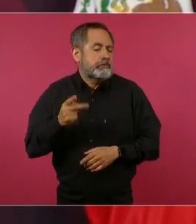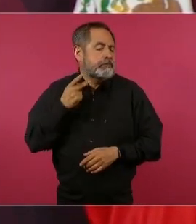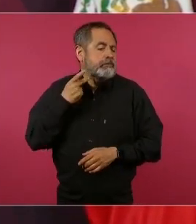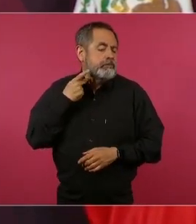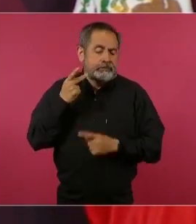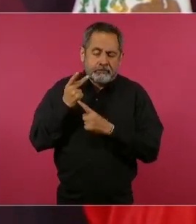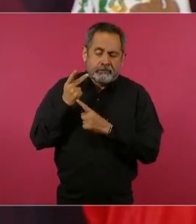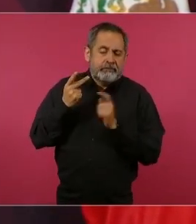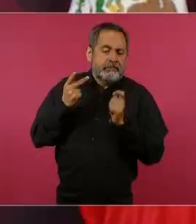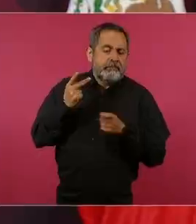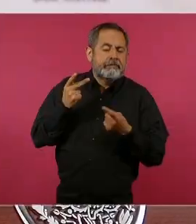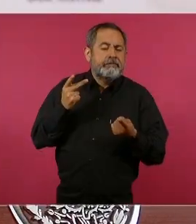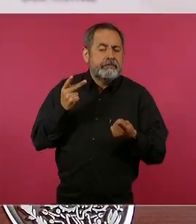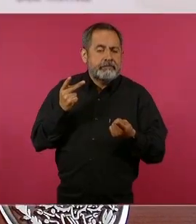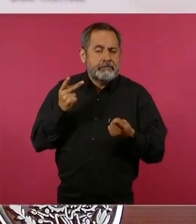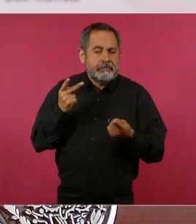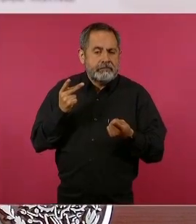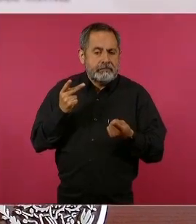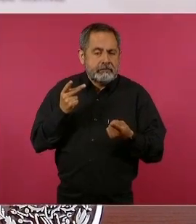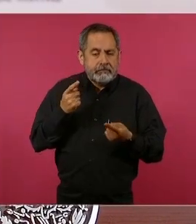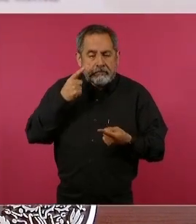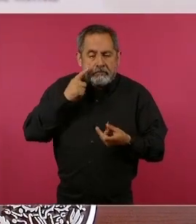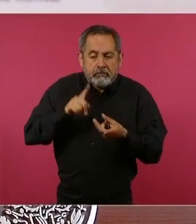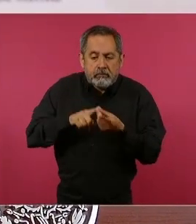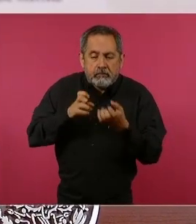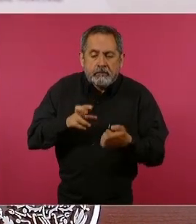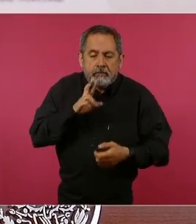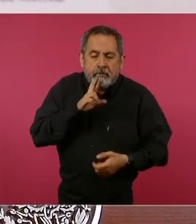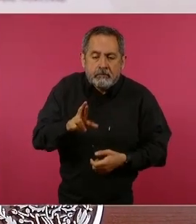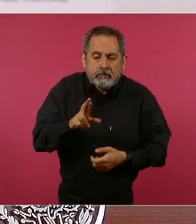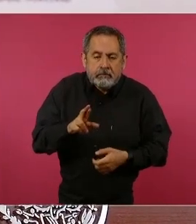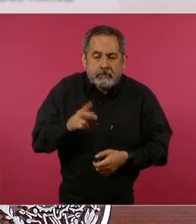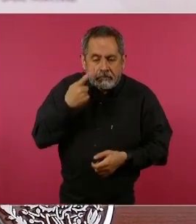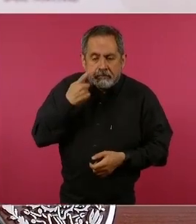política son resultados.